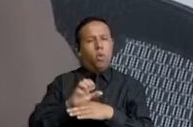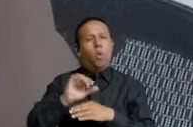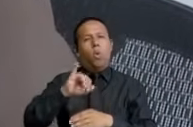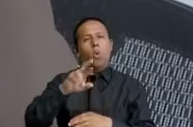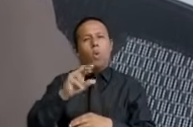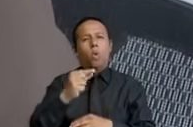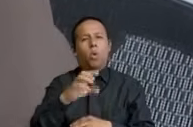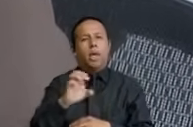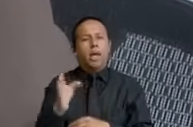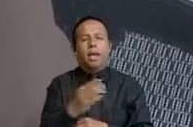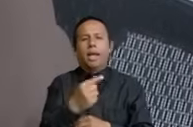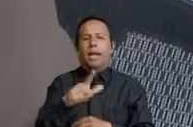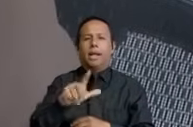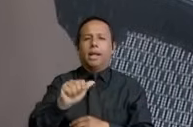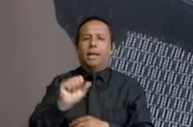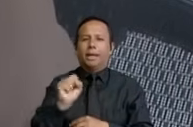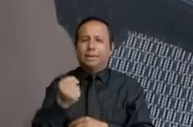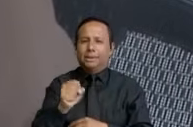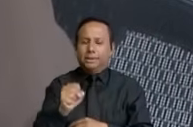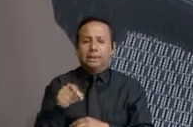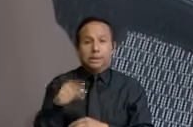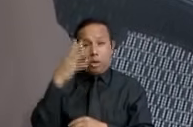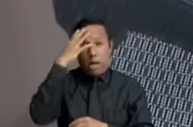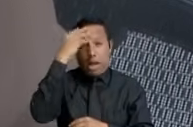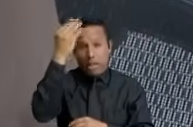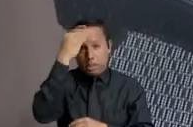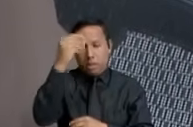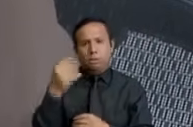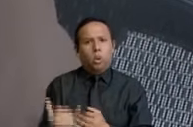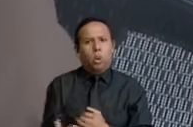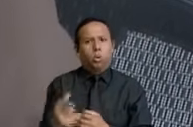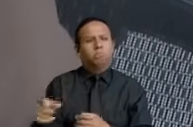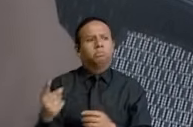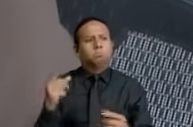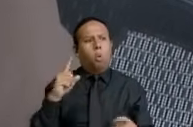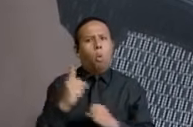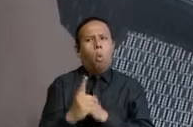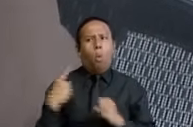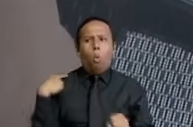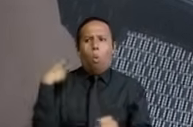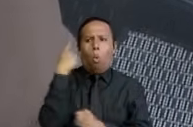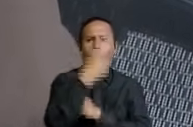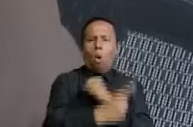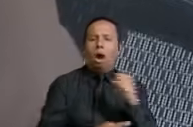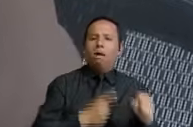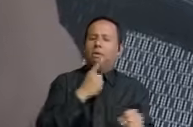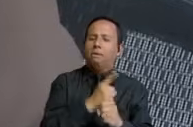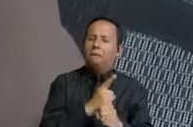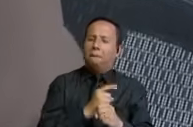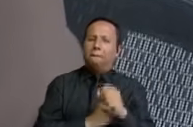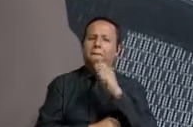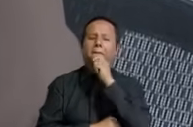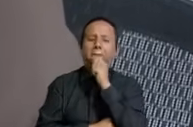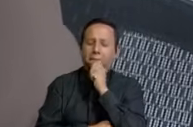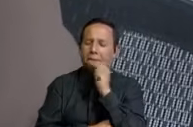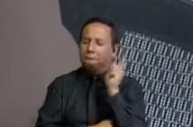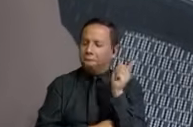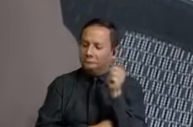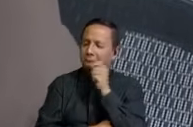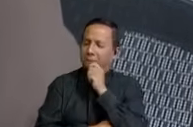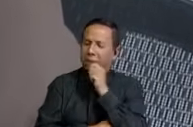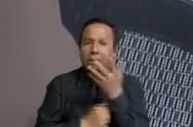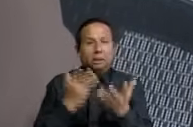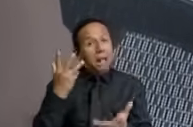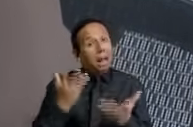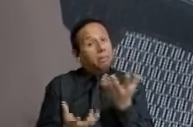glas espinel hoy es aniversario no estoy ligando los acontecimientos podría ser